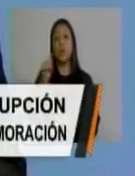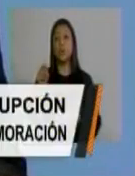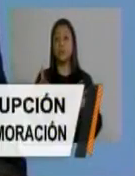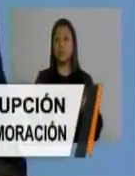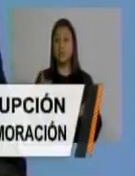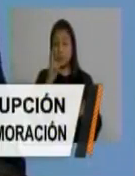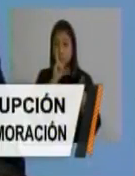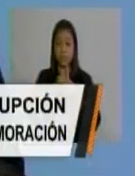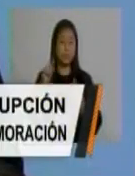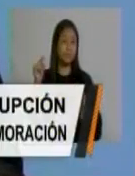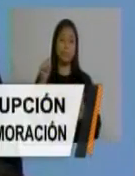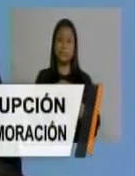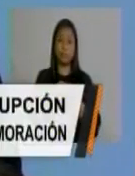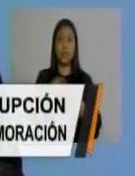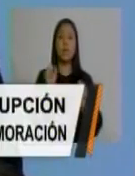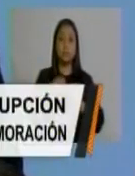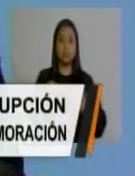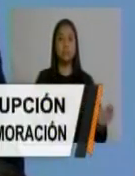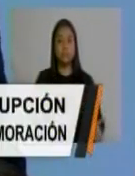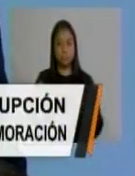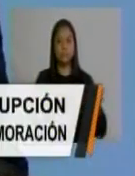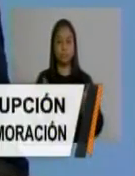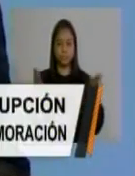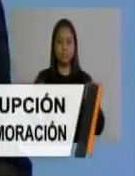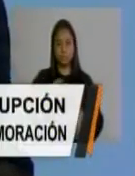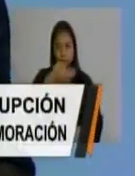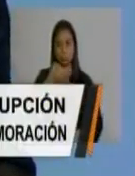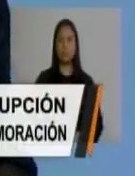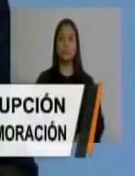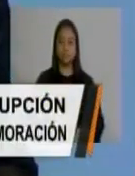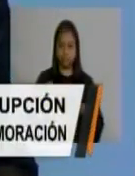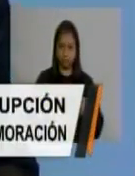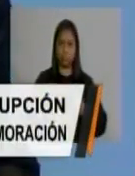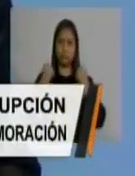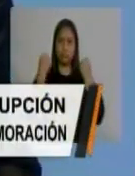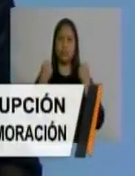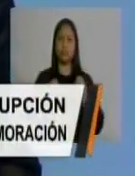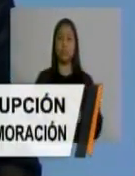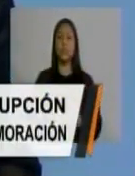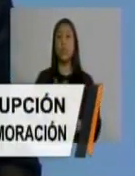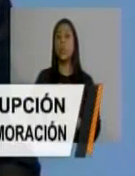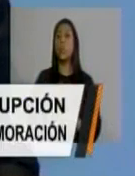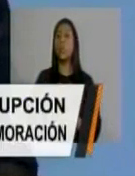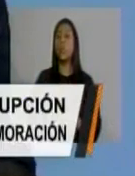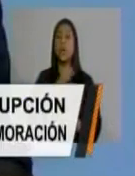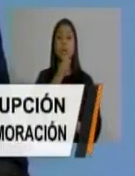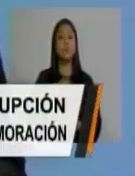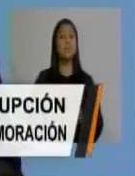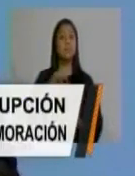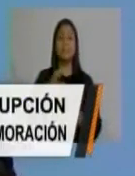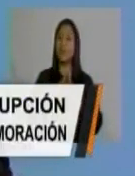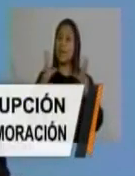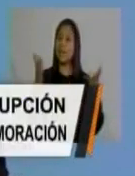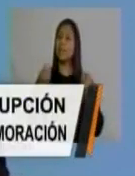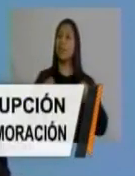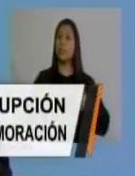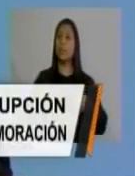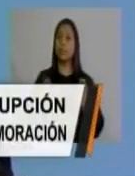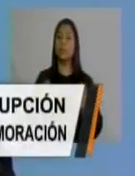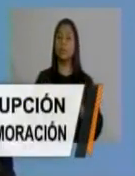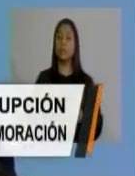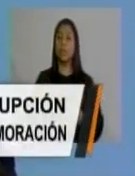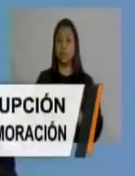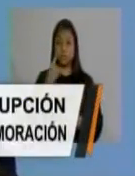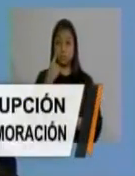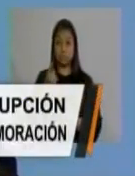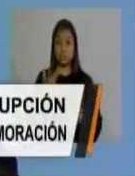la clave para que nos levantemos siempre con dignidad y con fuerza. Guatemala es un país de grandes oportunidades. Según